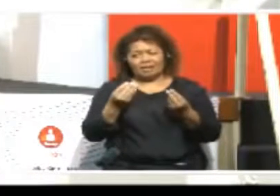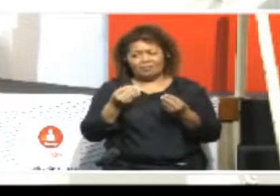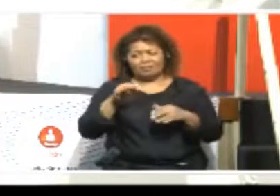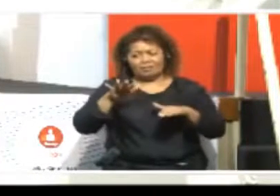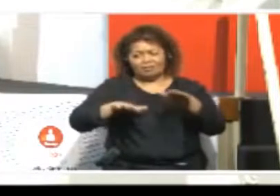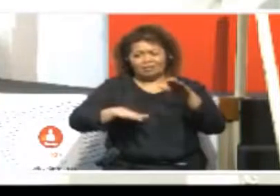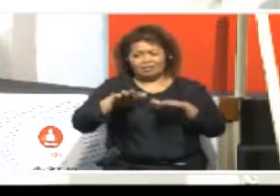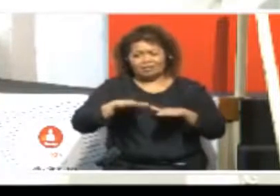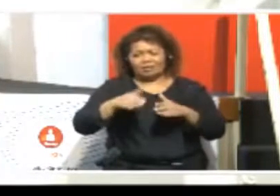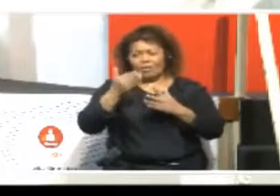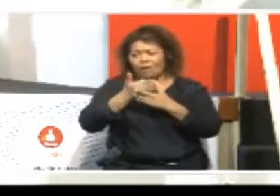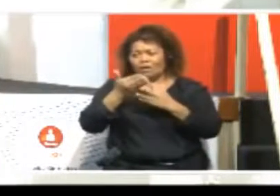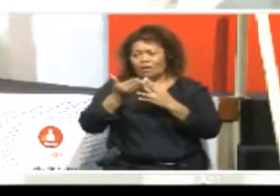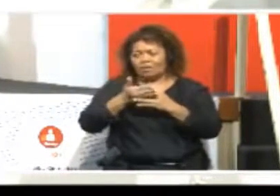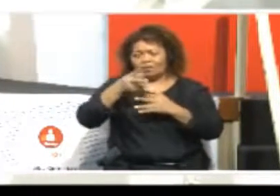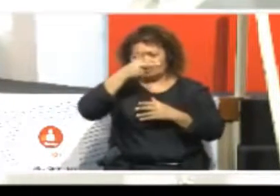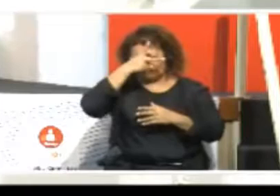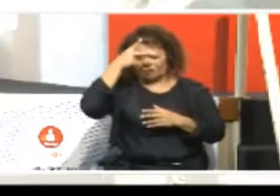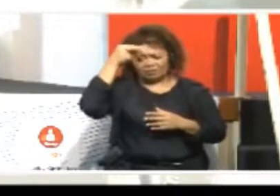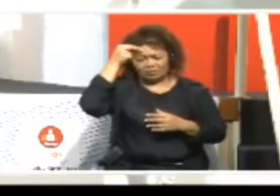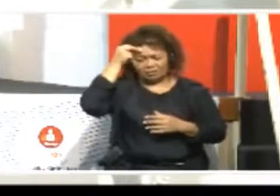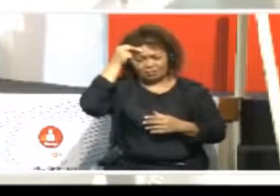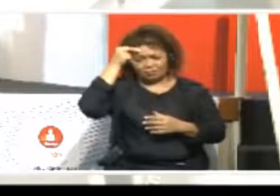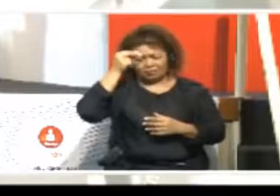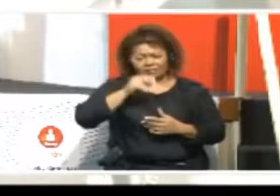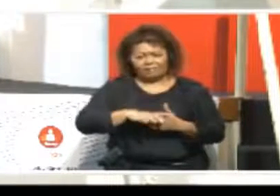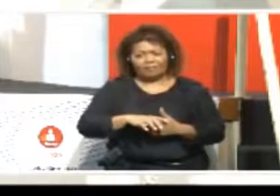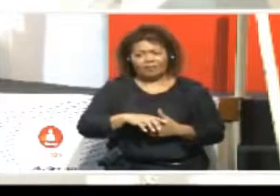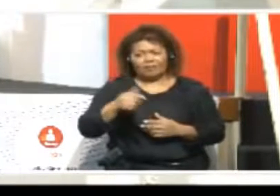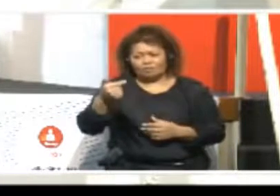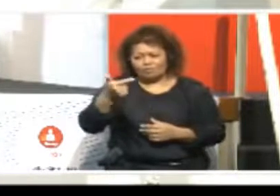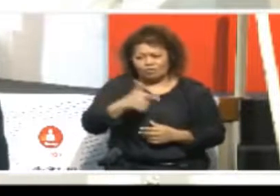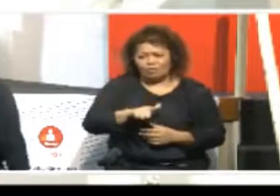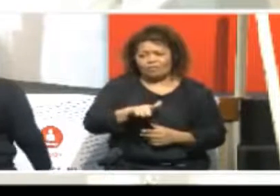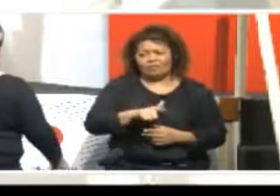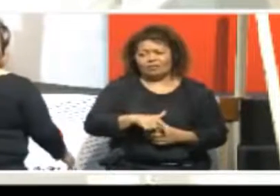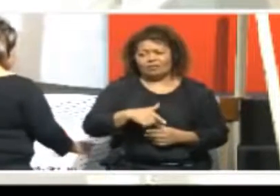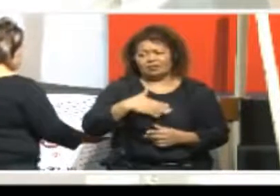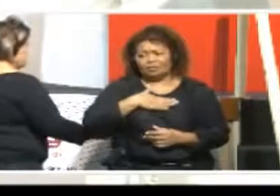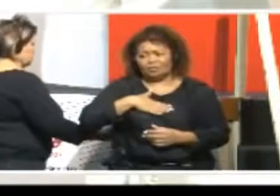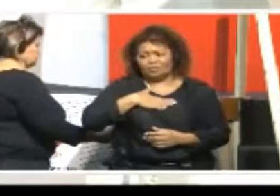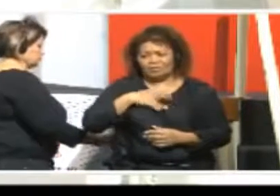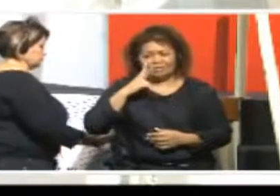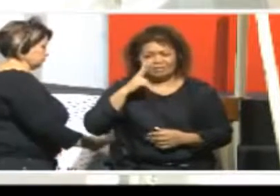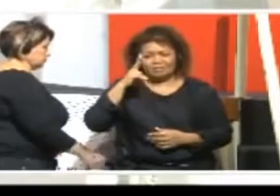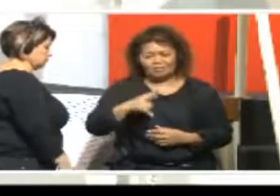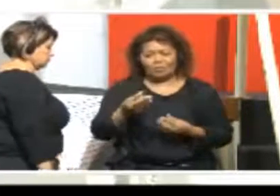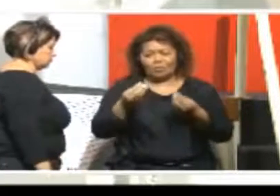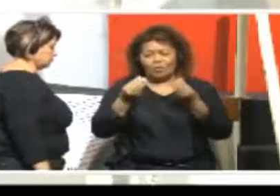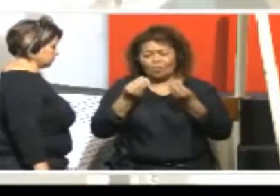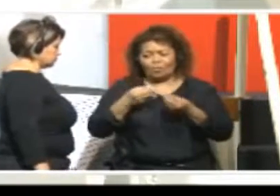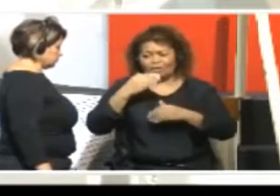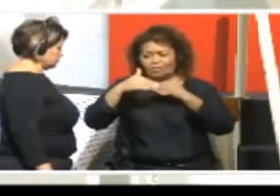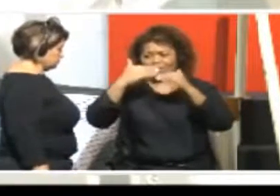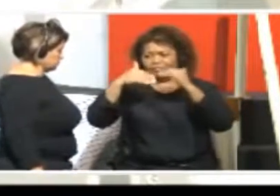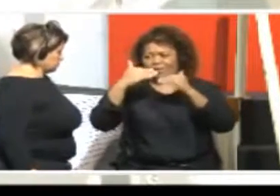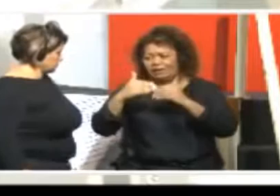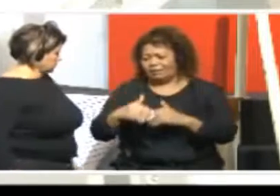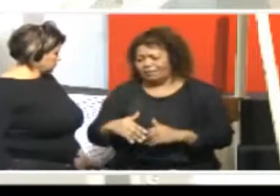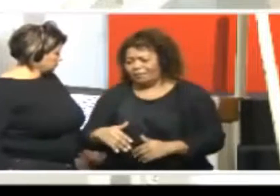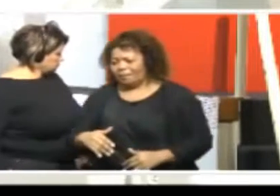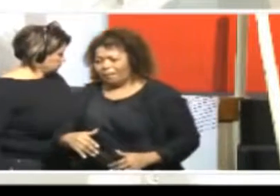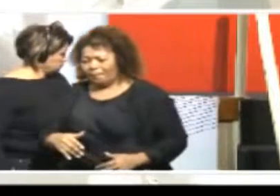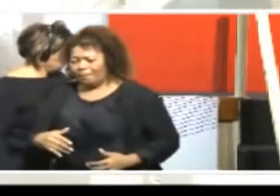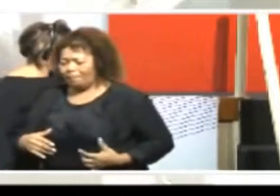municipios. De nuevo, quise mirar cómo esos municipios se desempeñaban en términos de inversión